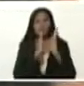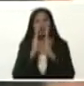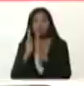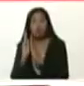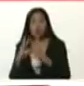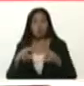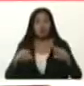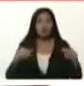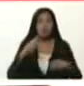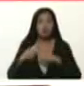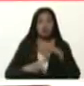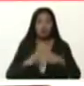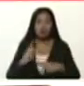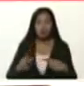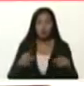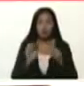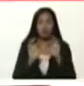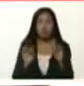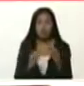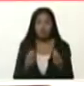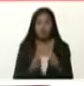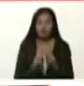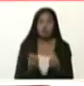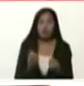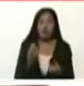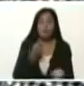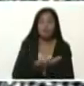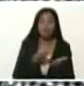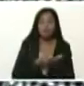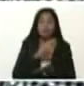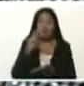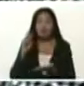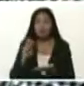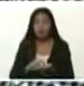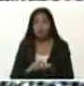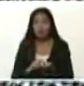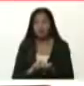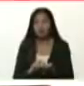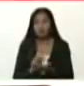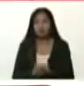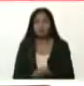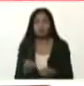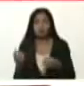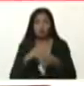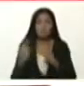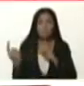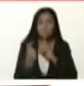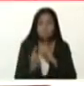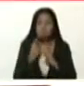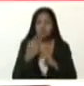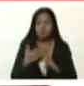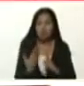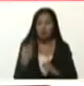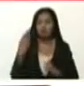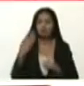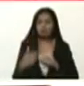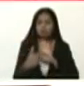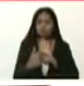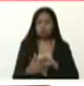terrenos productivos con inversionistas nacionales que se están metiendo de frente, inversionistas